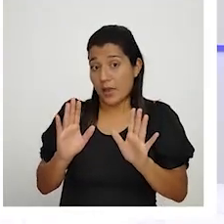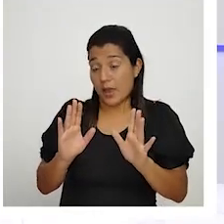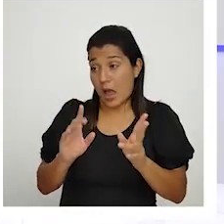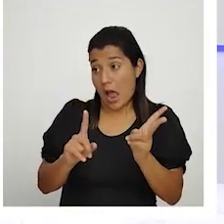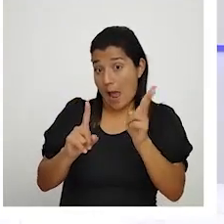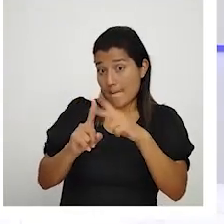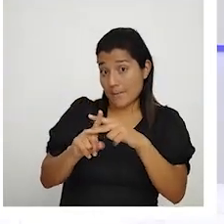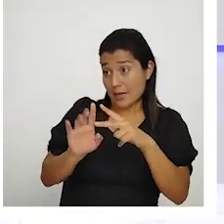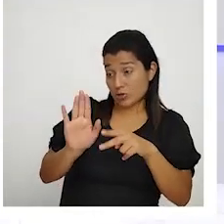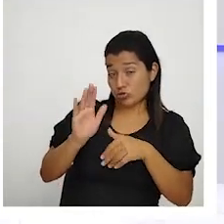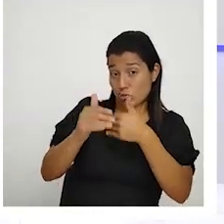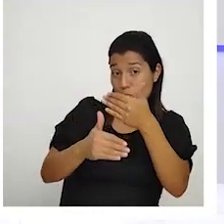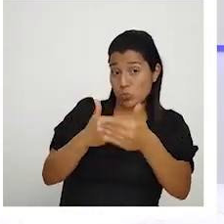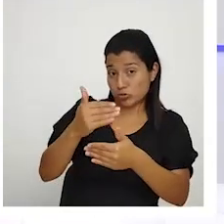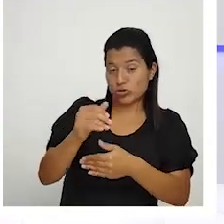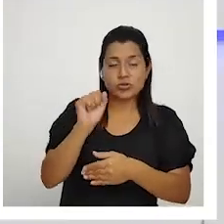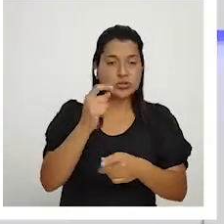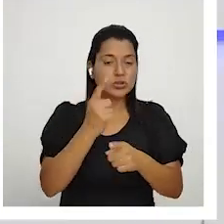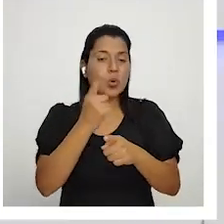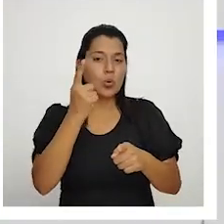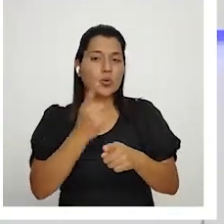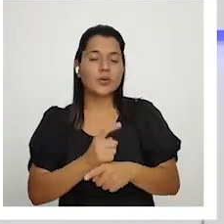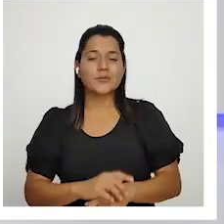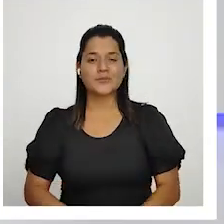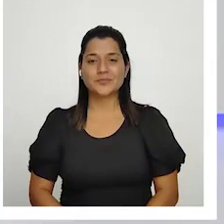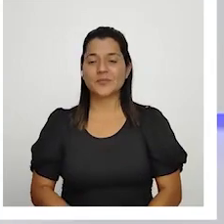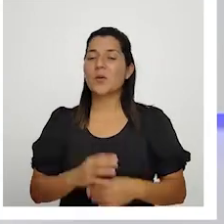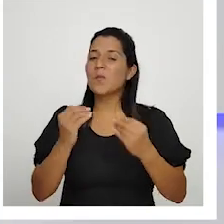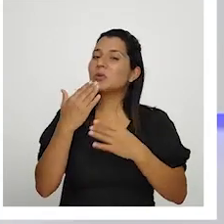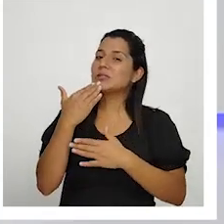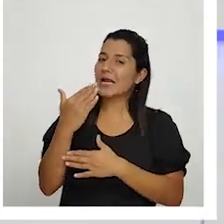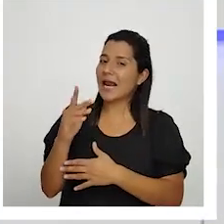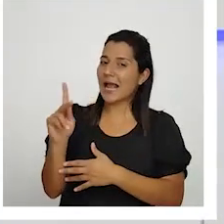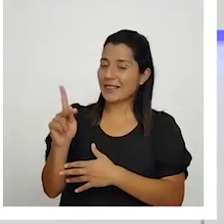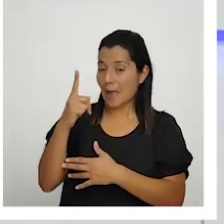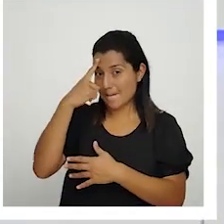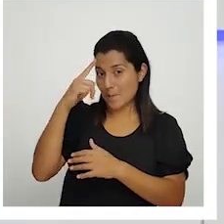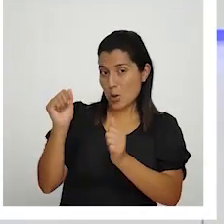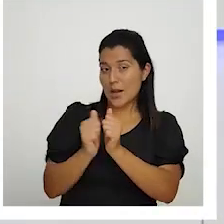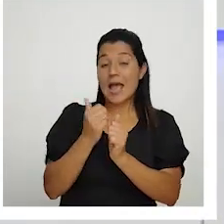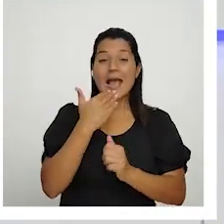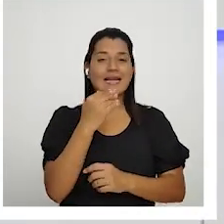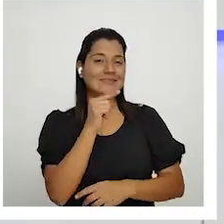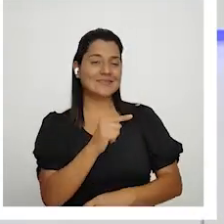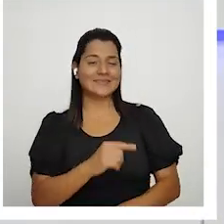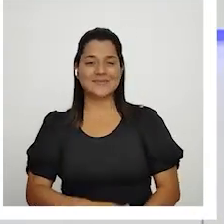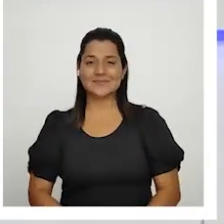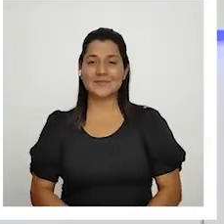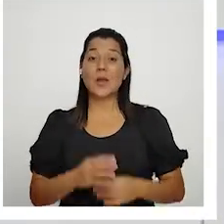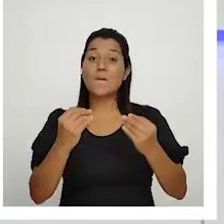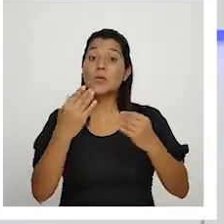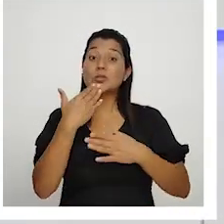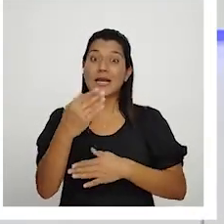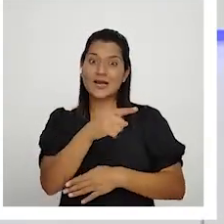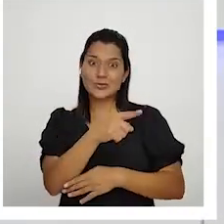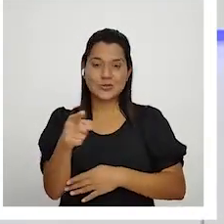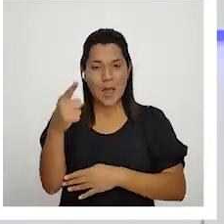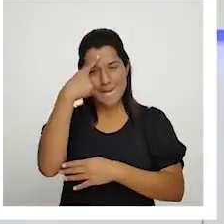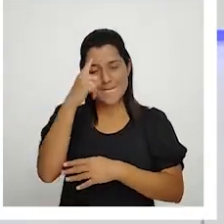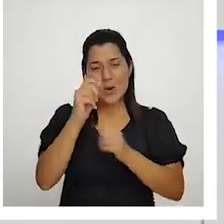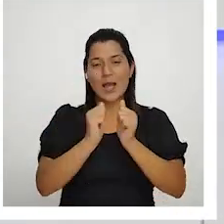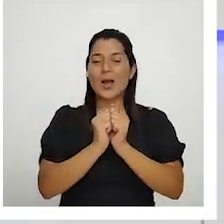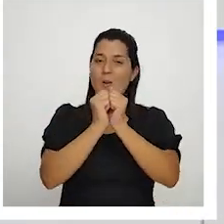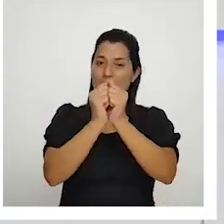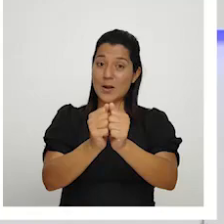Exactamente, exacto. Muchísimas gracias, Katherine, por habernos acompañado. Gracias a vos. Muchísimas gracias a ustedes por habernos acompañado en un programa más de